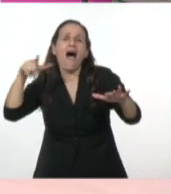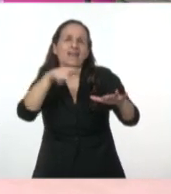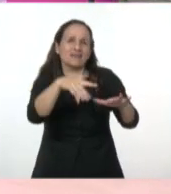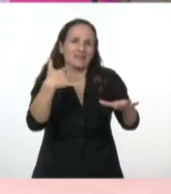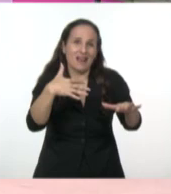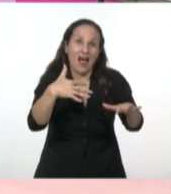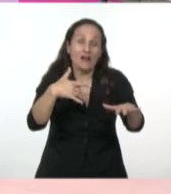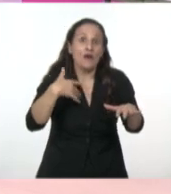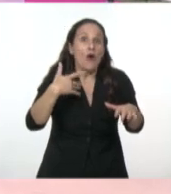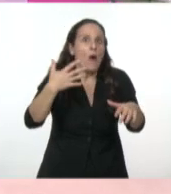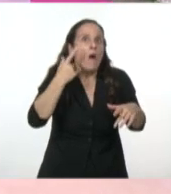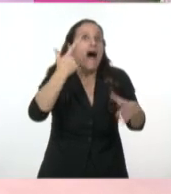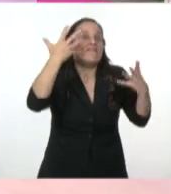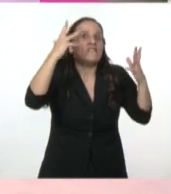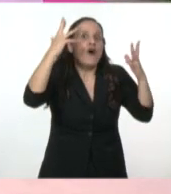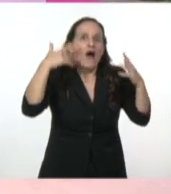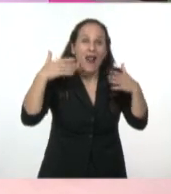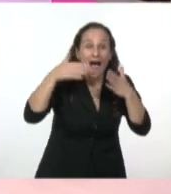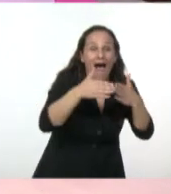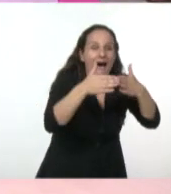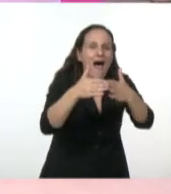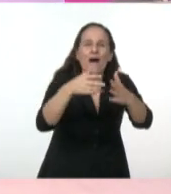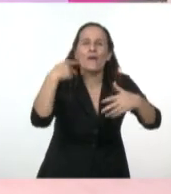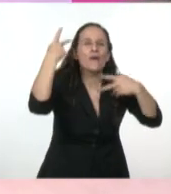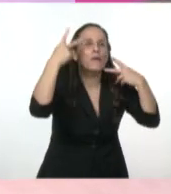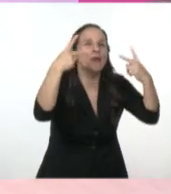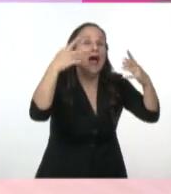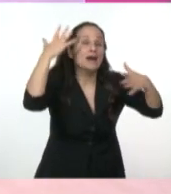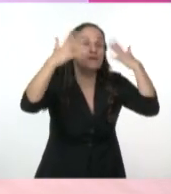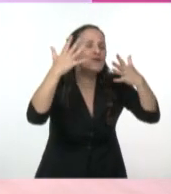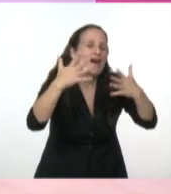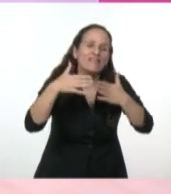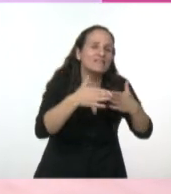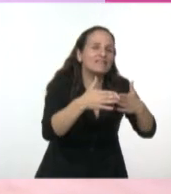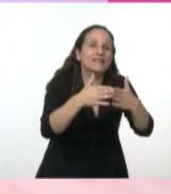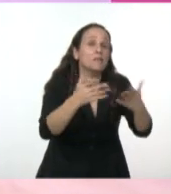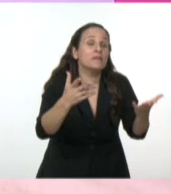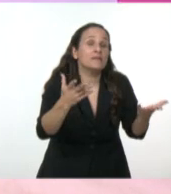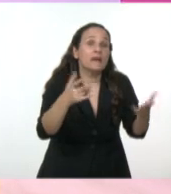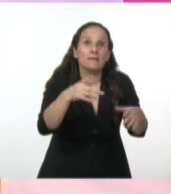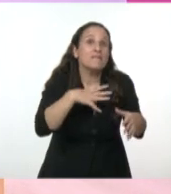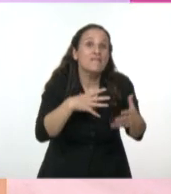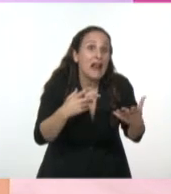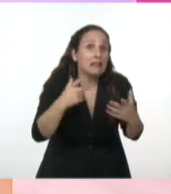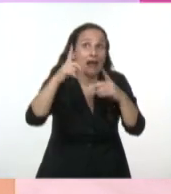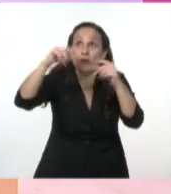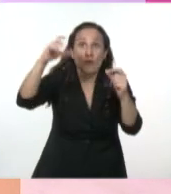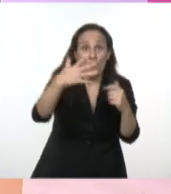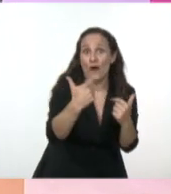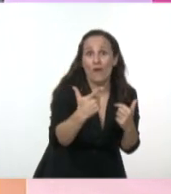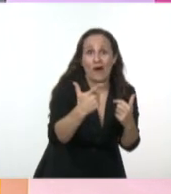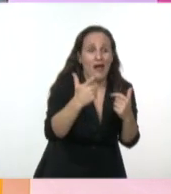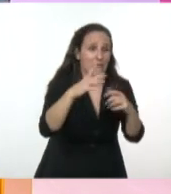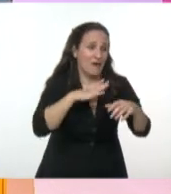vez pudiera realizar el viaje, mi viaje soñado, mi viaje del alma, más me falta todo, me falta la luna, me faltan